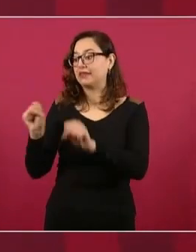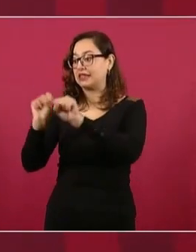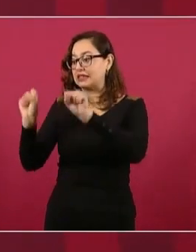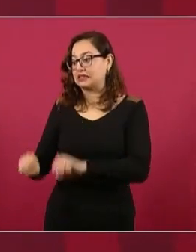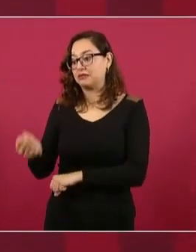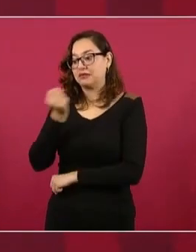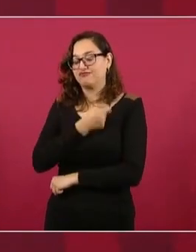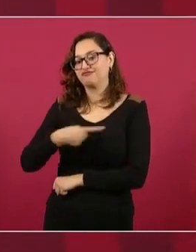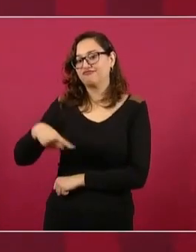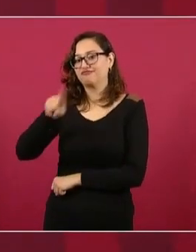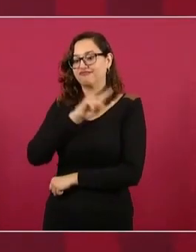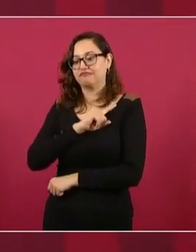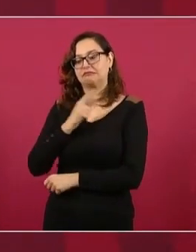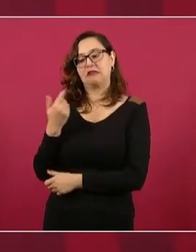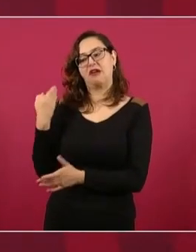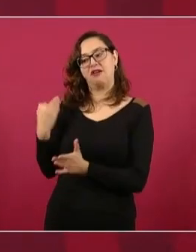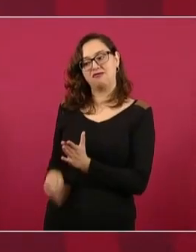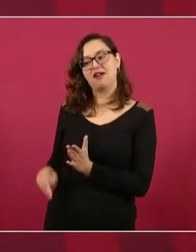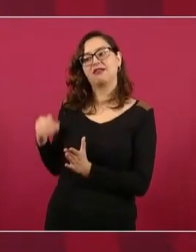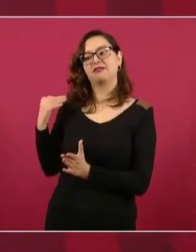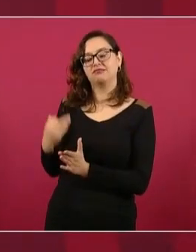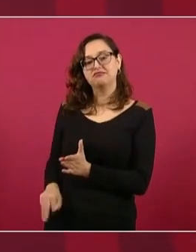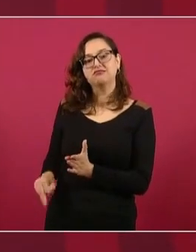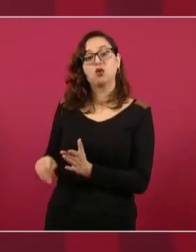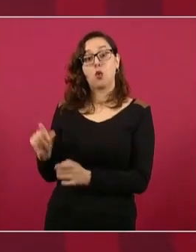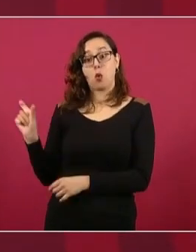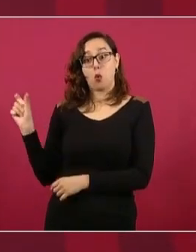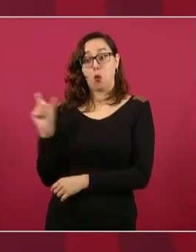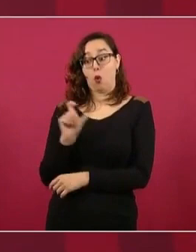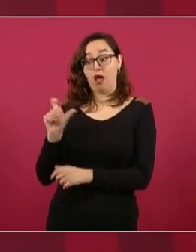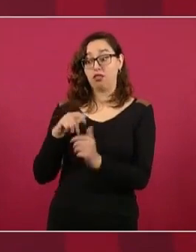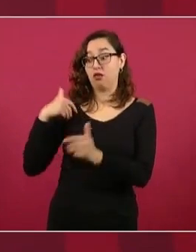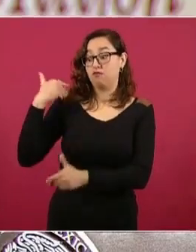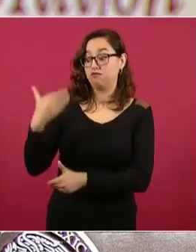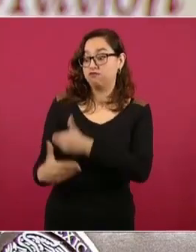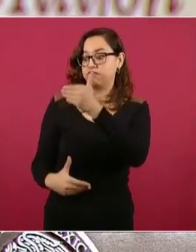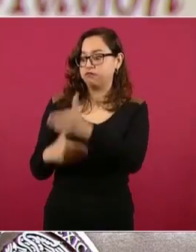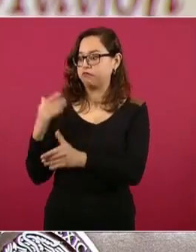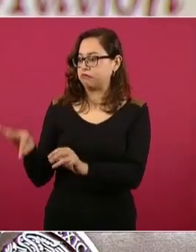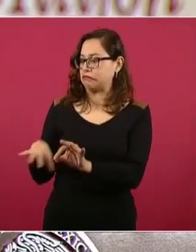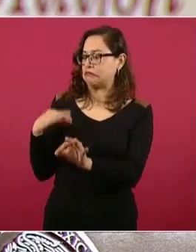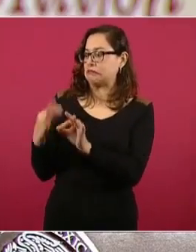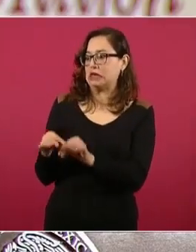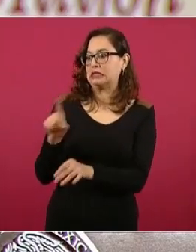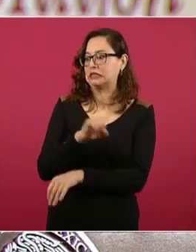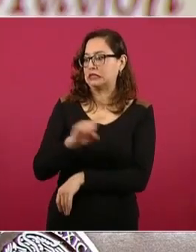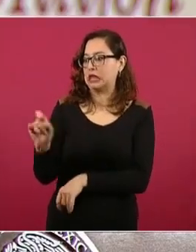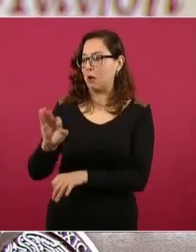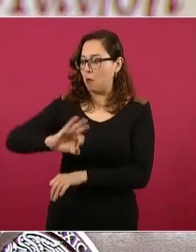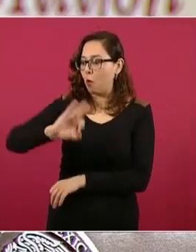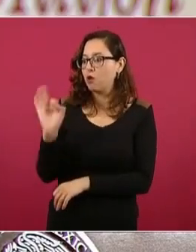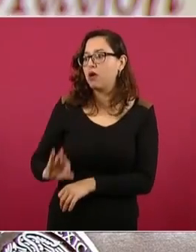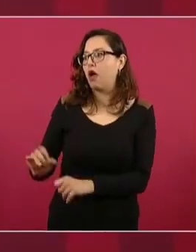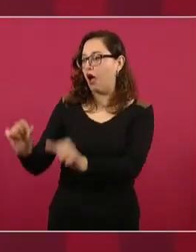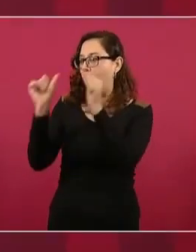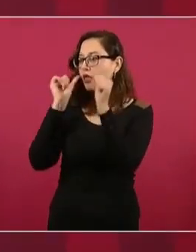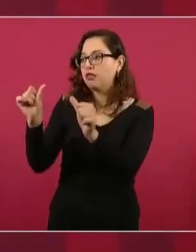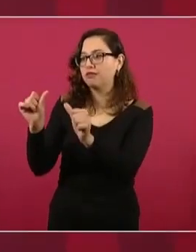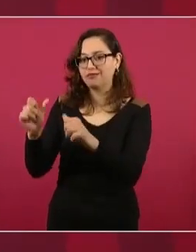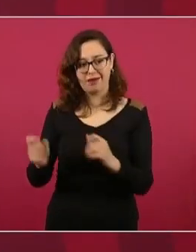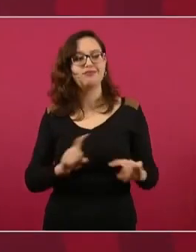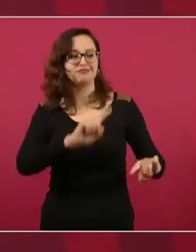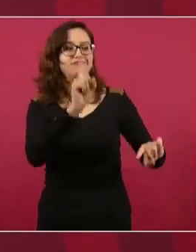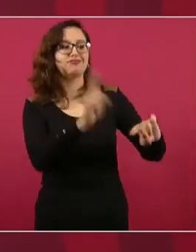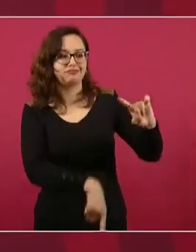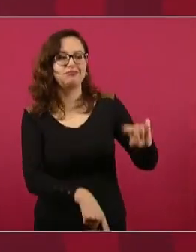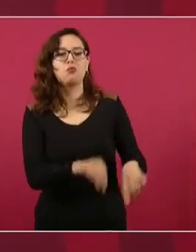tenga acceso y desde luego que la calidad sea atractiva para el pueblo. Entonces